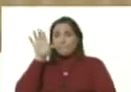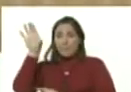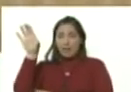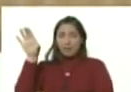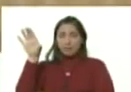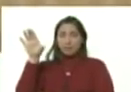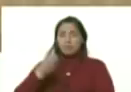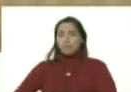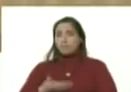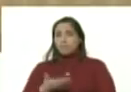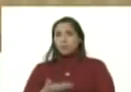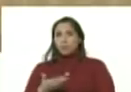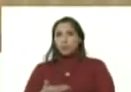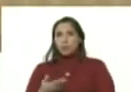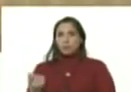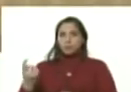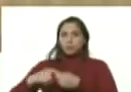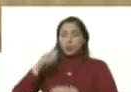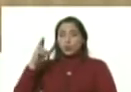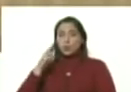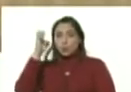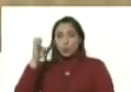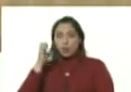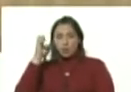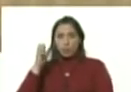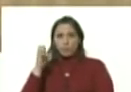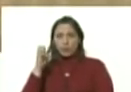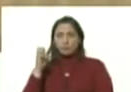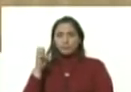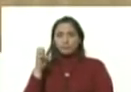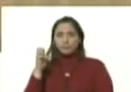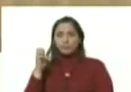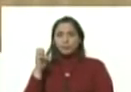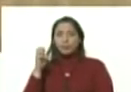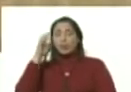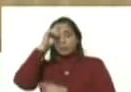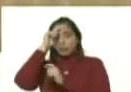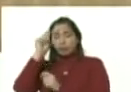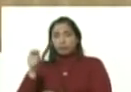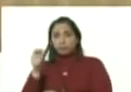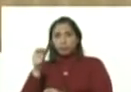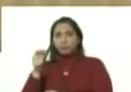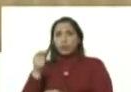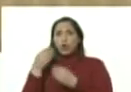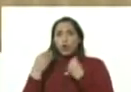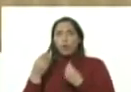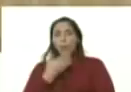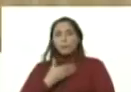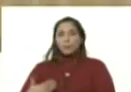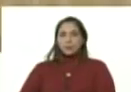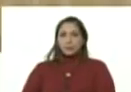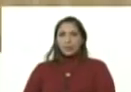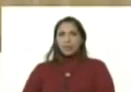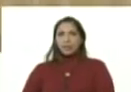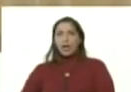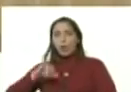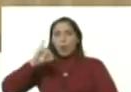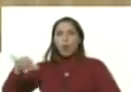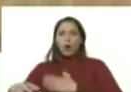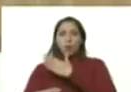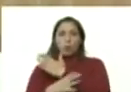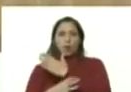que integra la Unión Europea y que en su momento reconoció como presidente interino a Juan Guaidó?